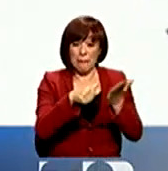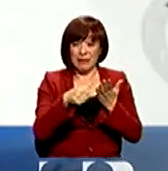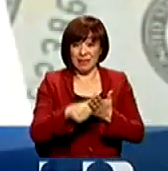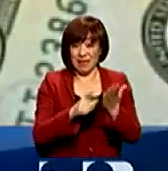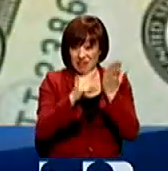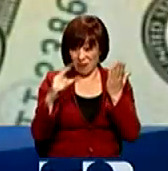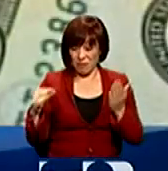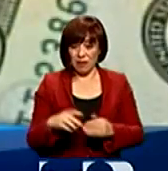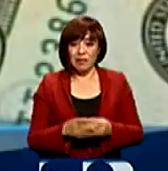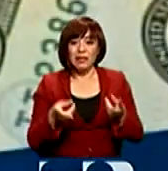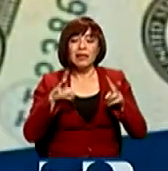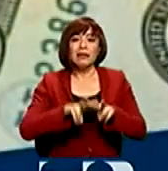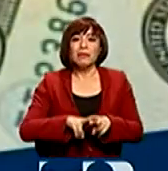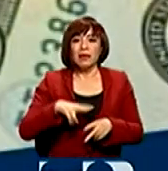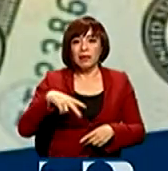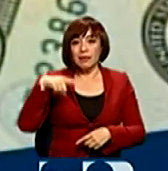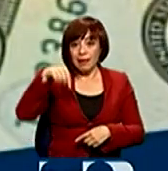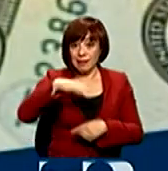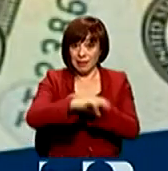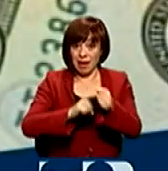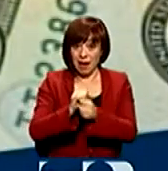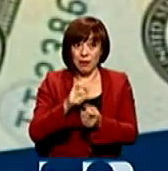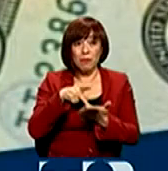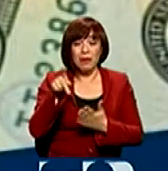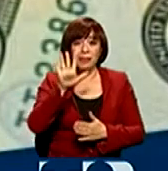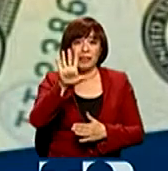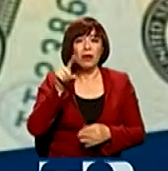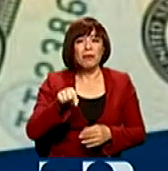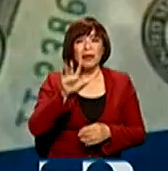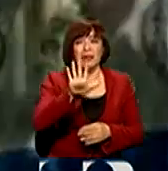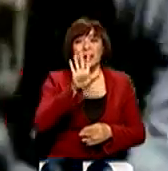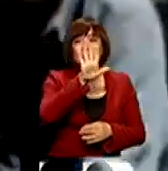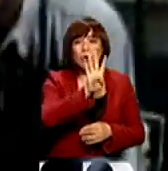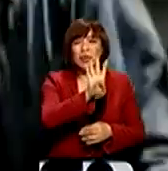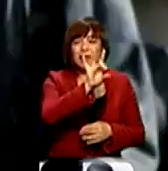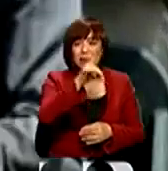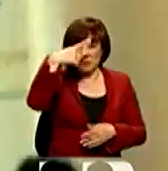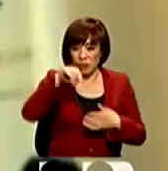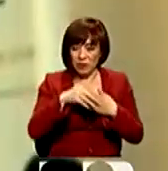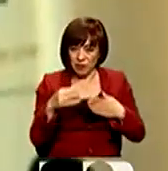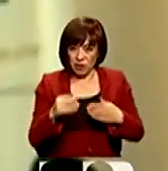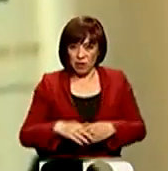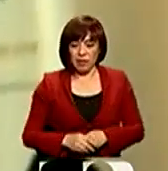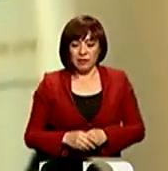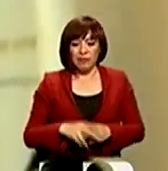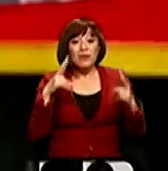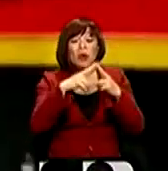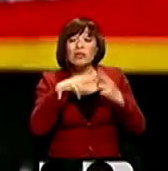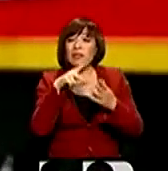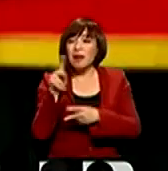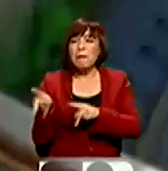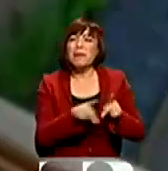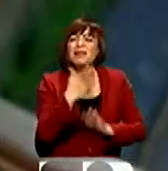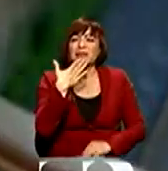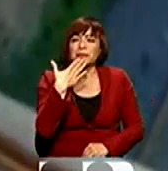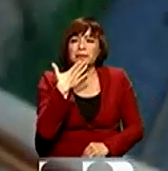Finanzas, que para 2018 destinó 5.548 millones de dólares. Para conocer cómo avanza este plan y cuál es la hoja de ruta de la